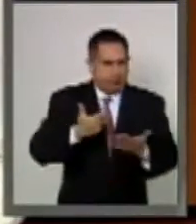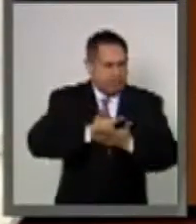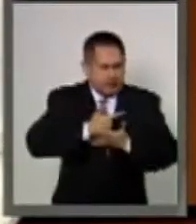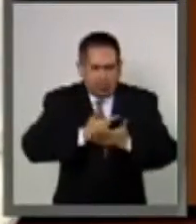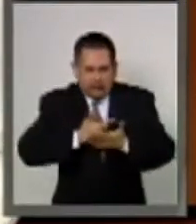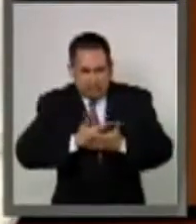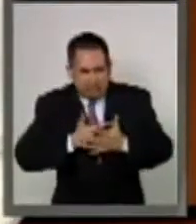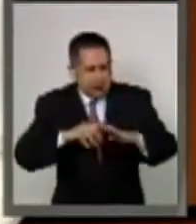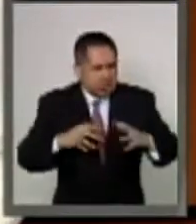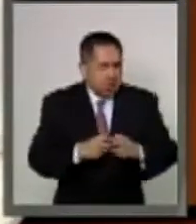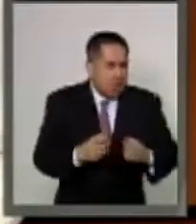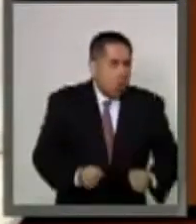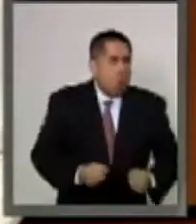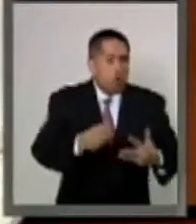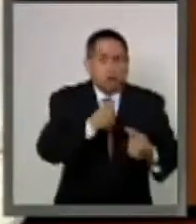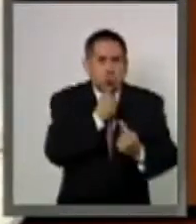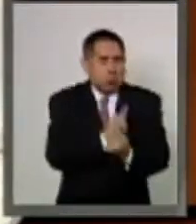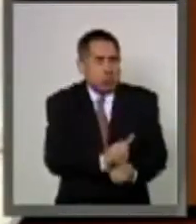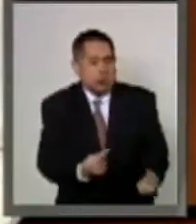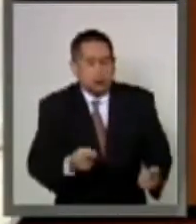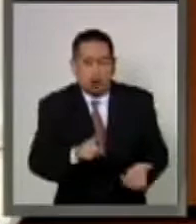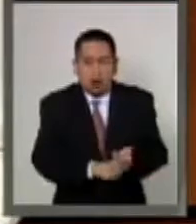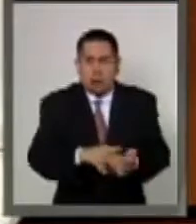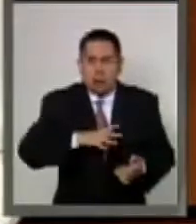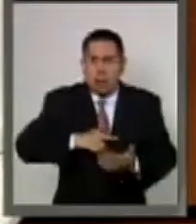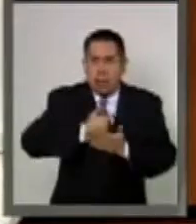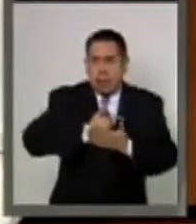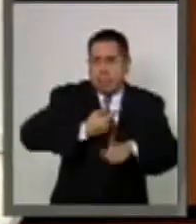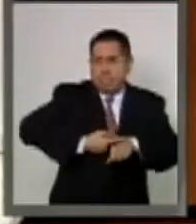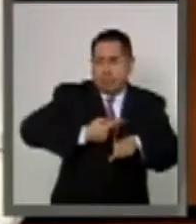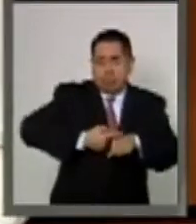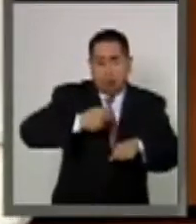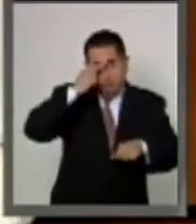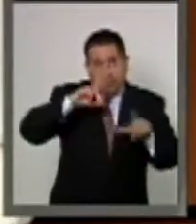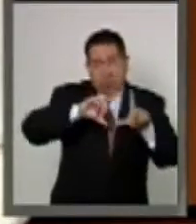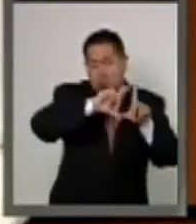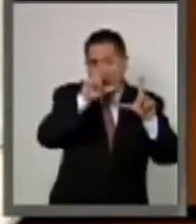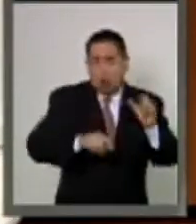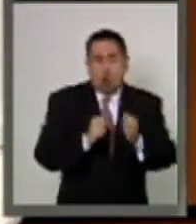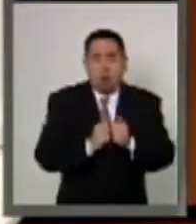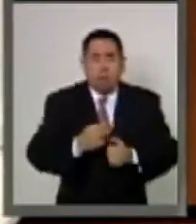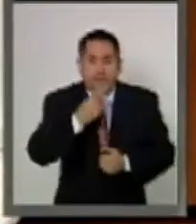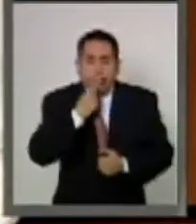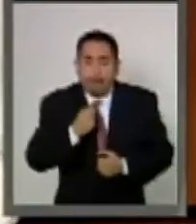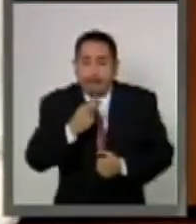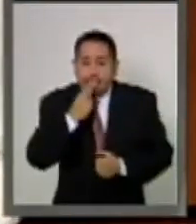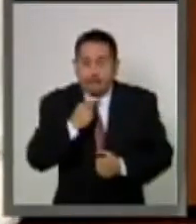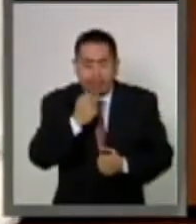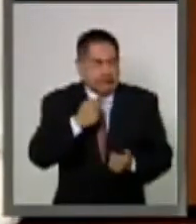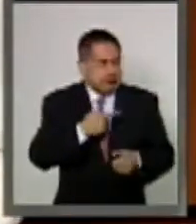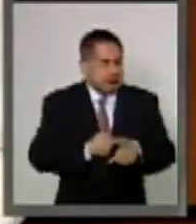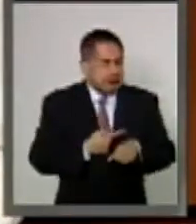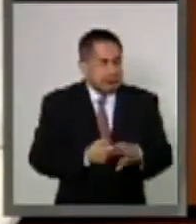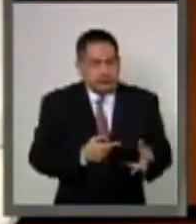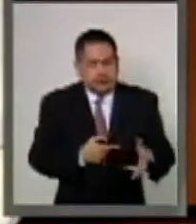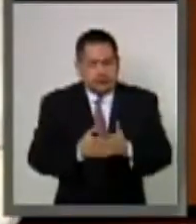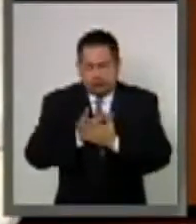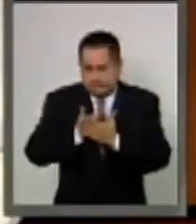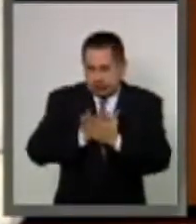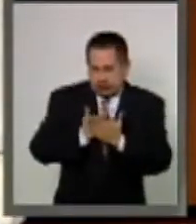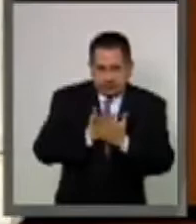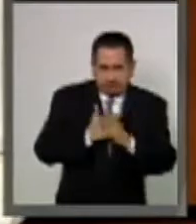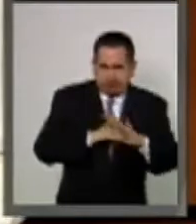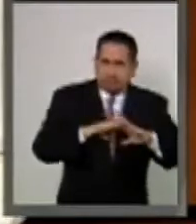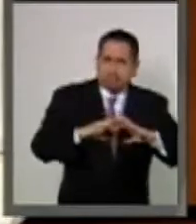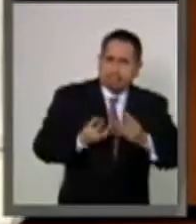padrón de los niños que padecen esta enfermedad en todo el país para poder tener cifras exactas e implementar las